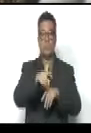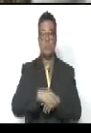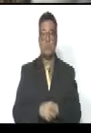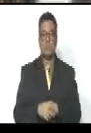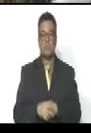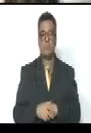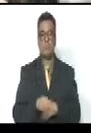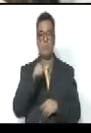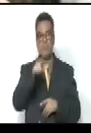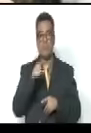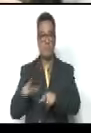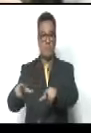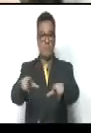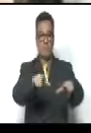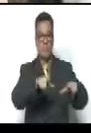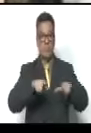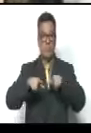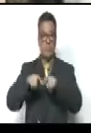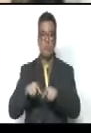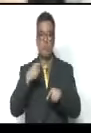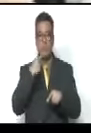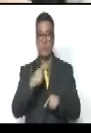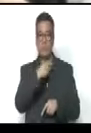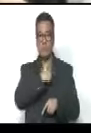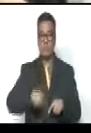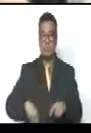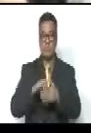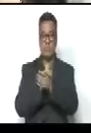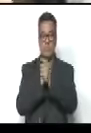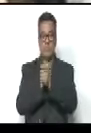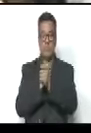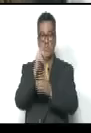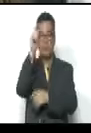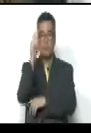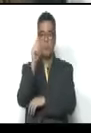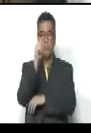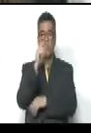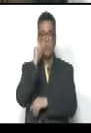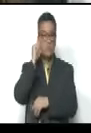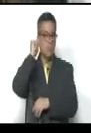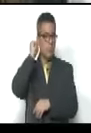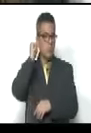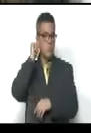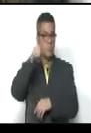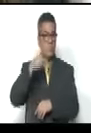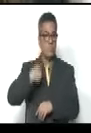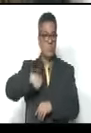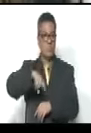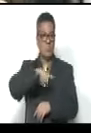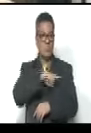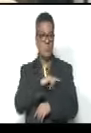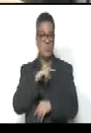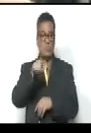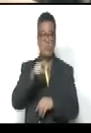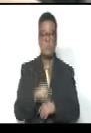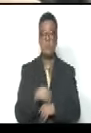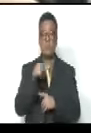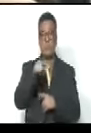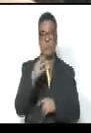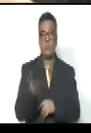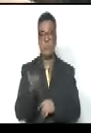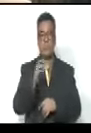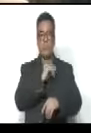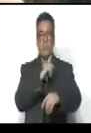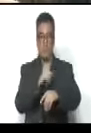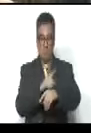Así que en este espacio, señor presidente y colegas parlamentarios y parlamentarias, para nosotros y nosotras es vital